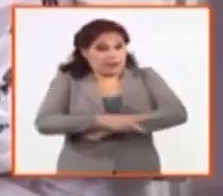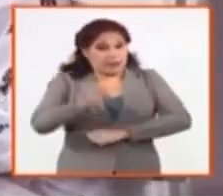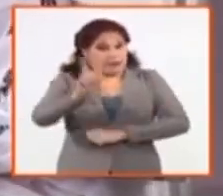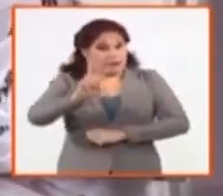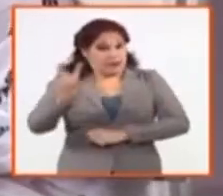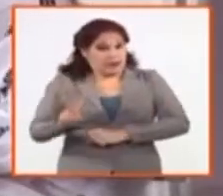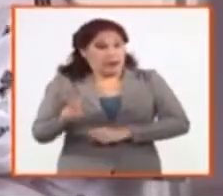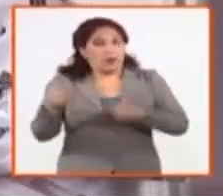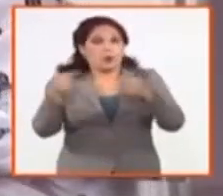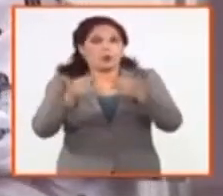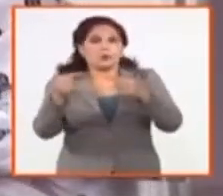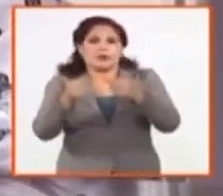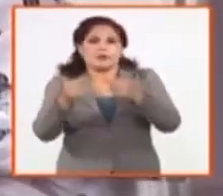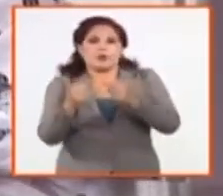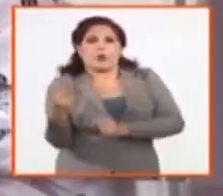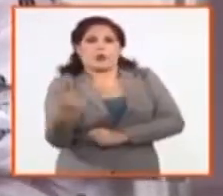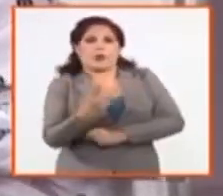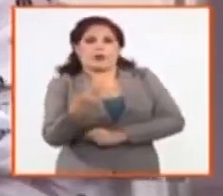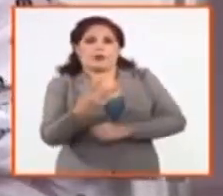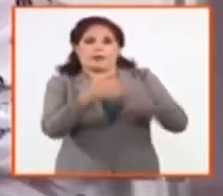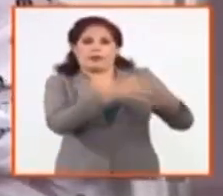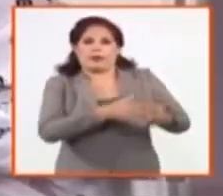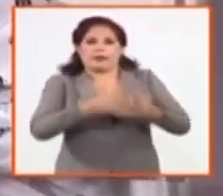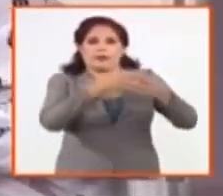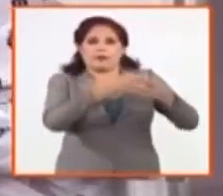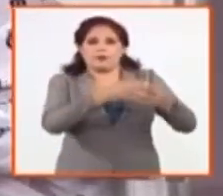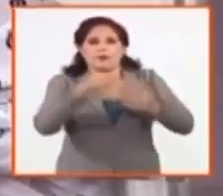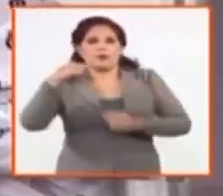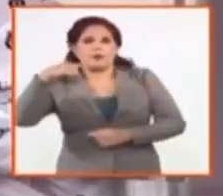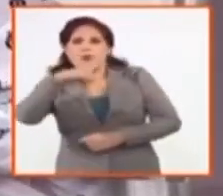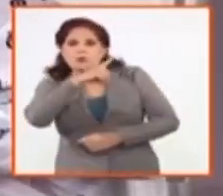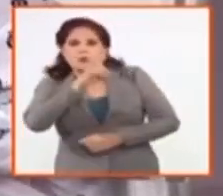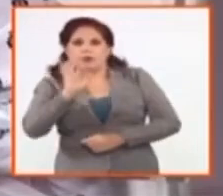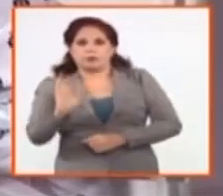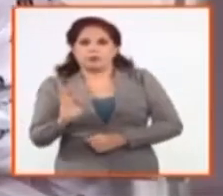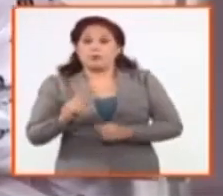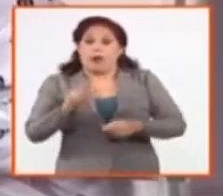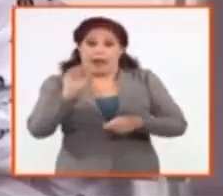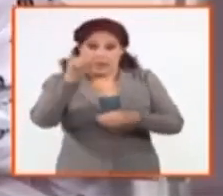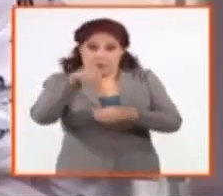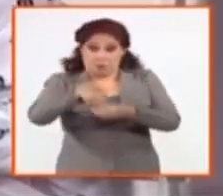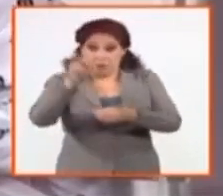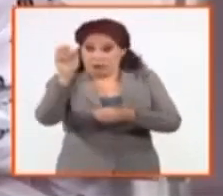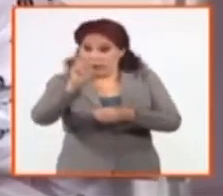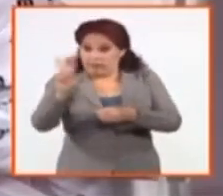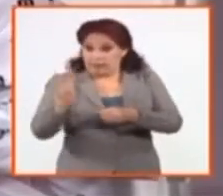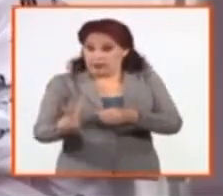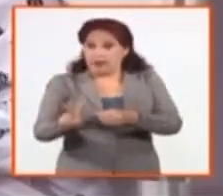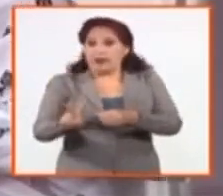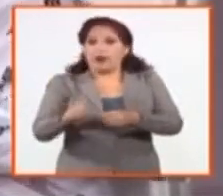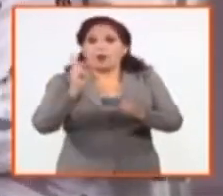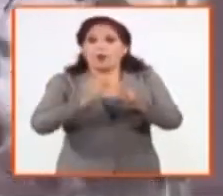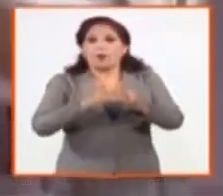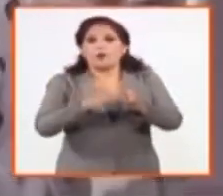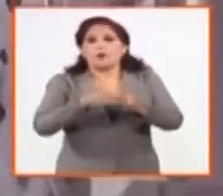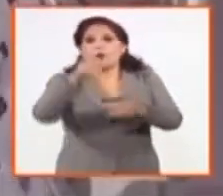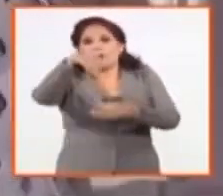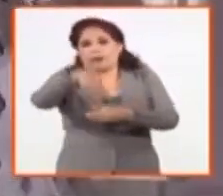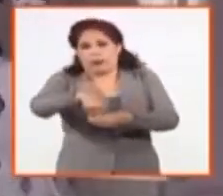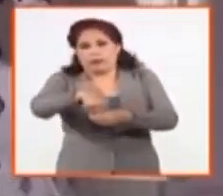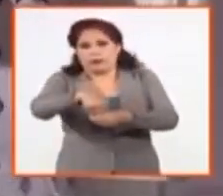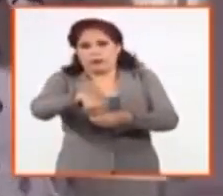contradicción de esa bipolaridad porque ahí se iba a contener el comunismo. Porque además